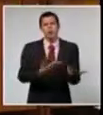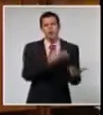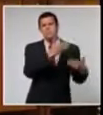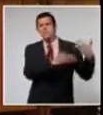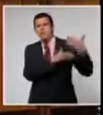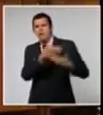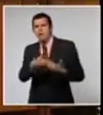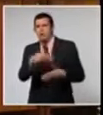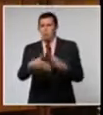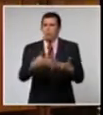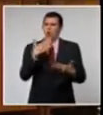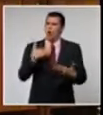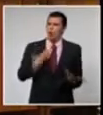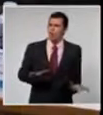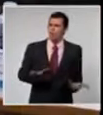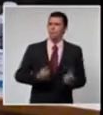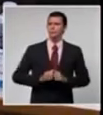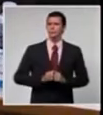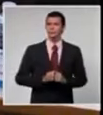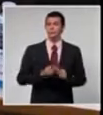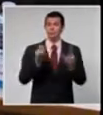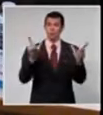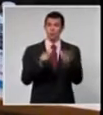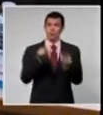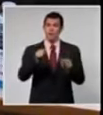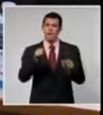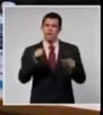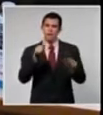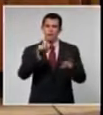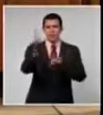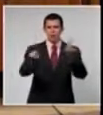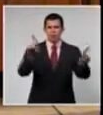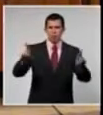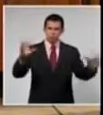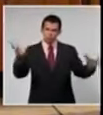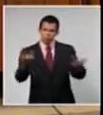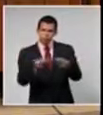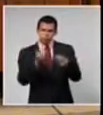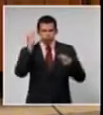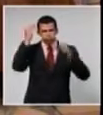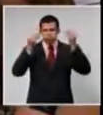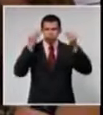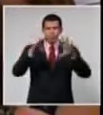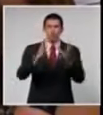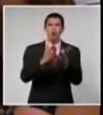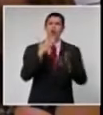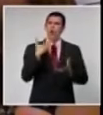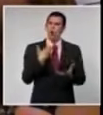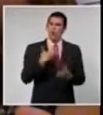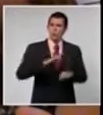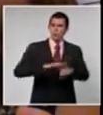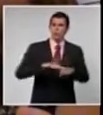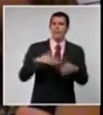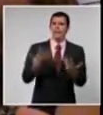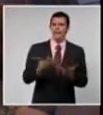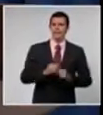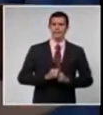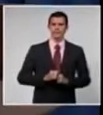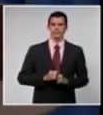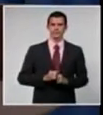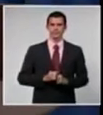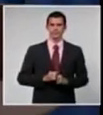en el territorio para enfrentar el asunto. En el encuentro participó también el presidente del Instituto de Planificación Física,